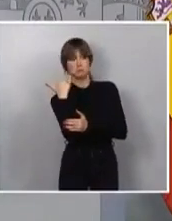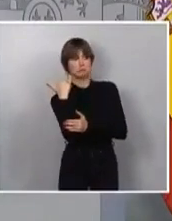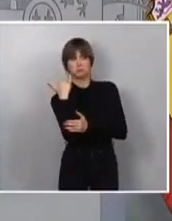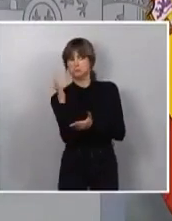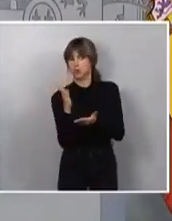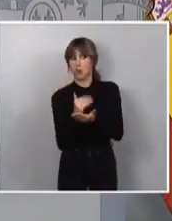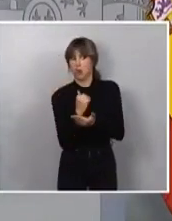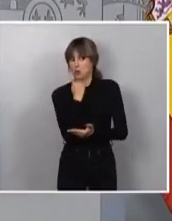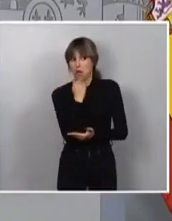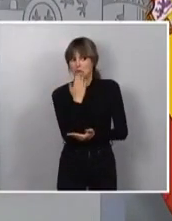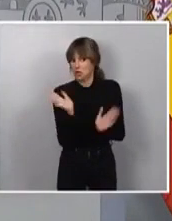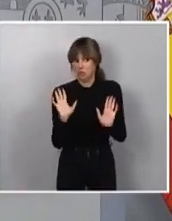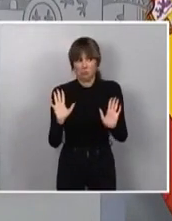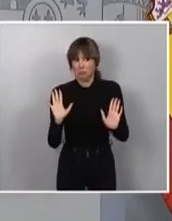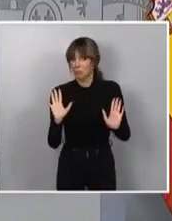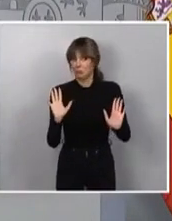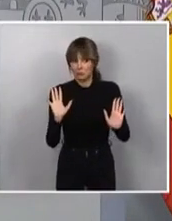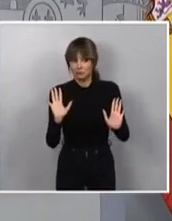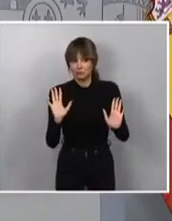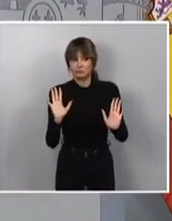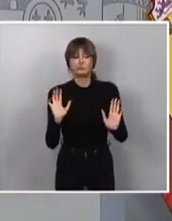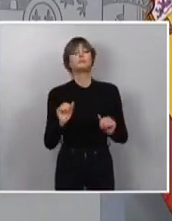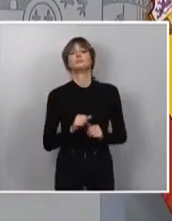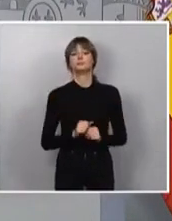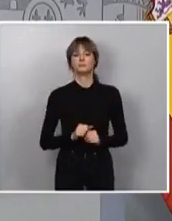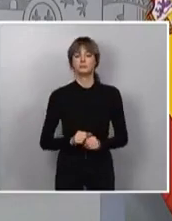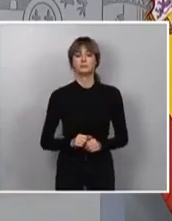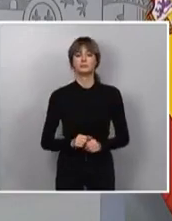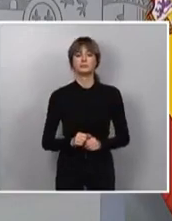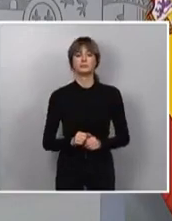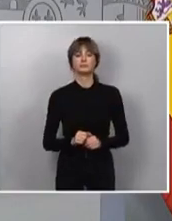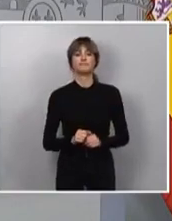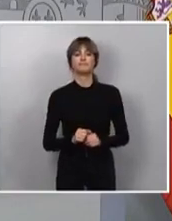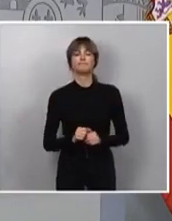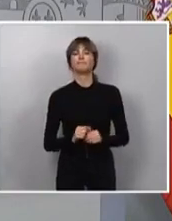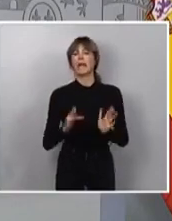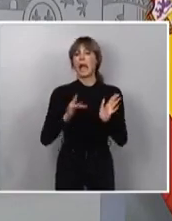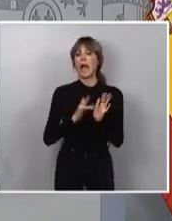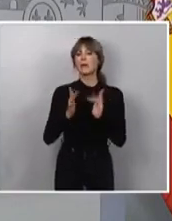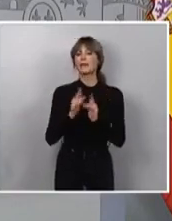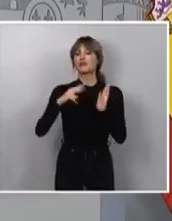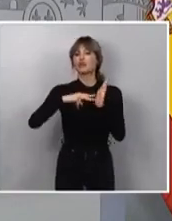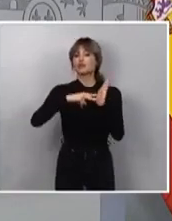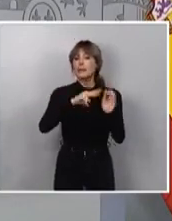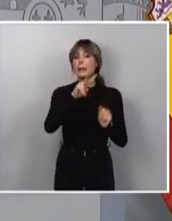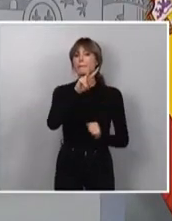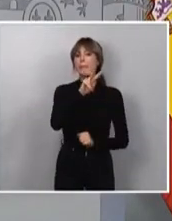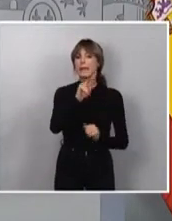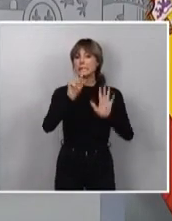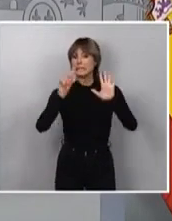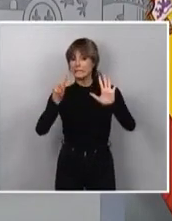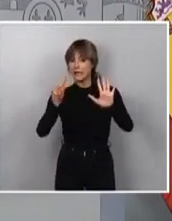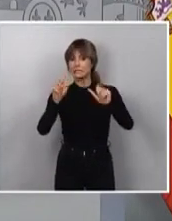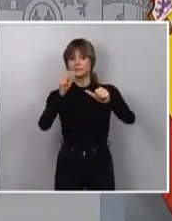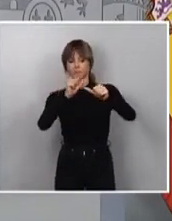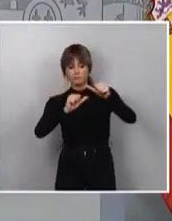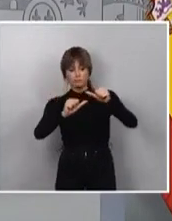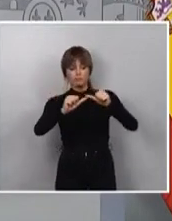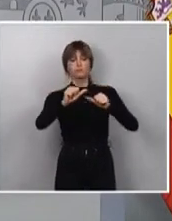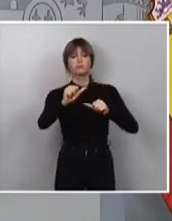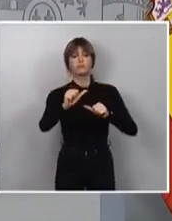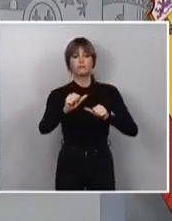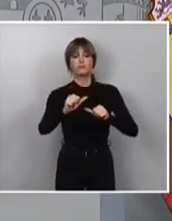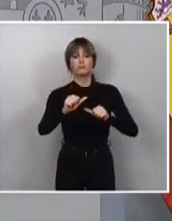quien Tendría que haber metido mano sobre todo es el partido popular durante esos años de supuesto crecimiento económico o ahora no que nos